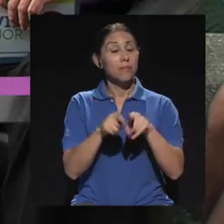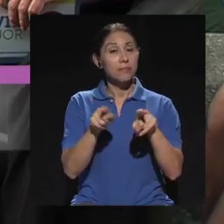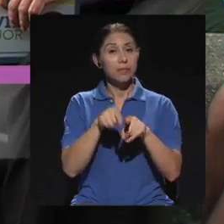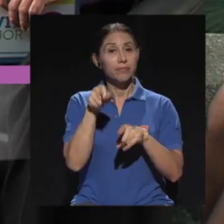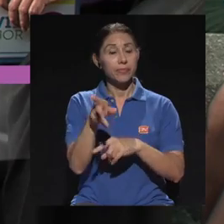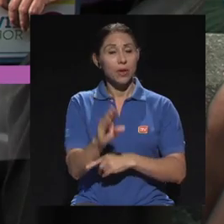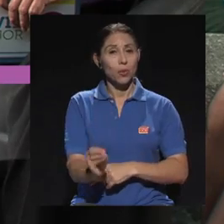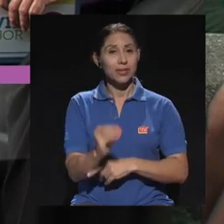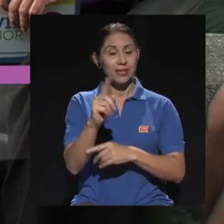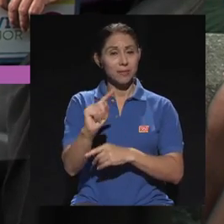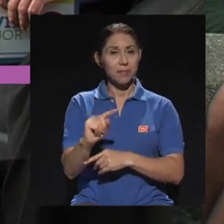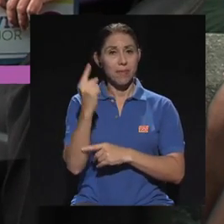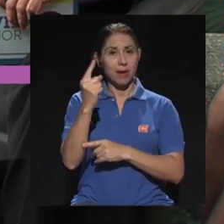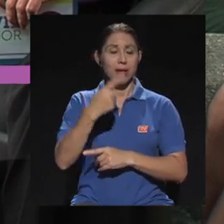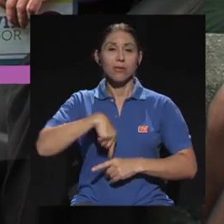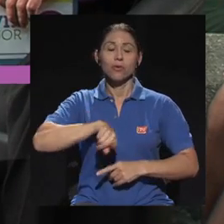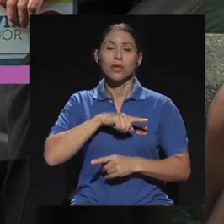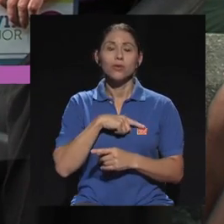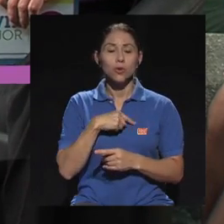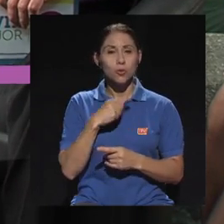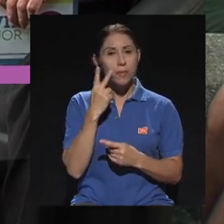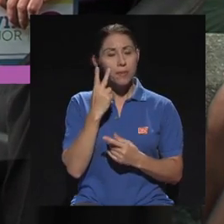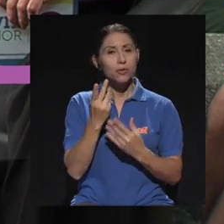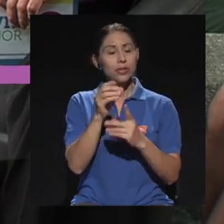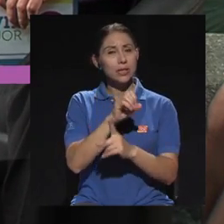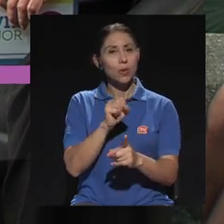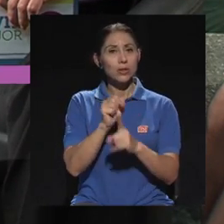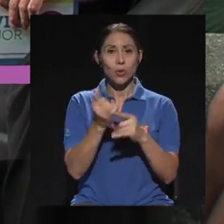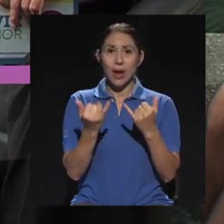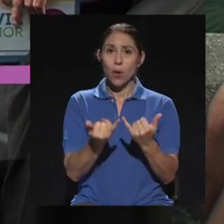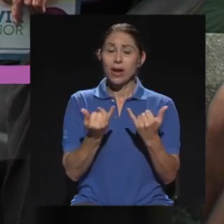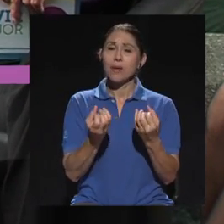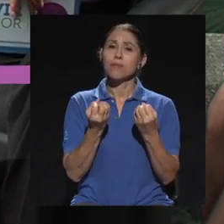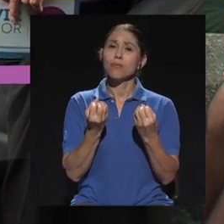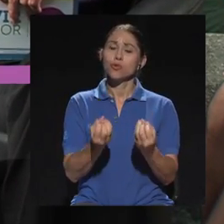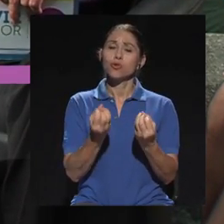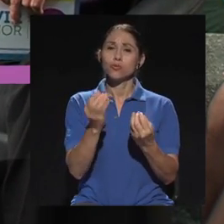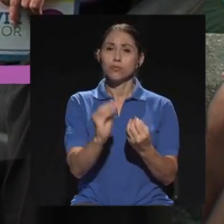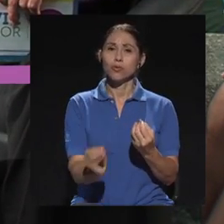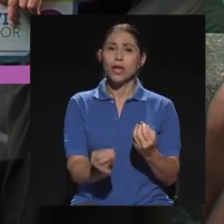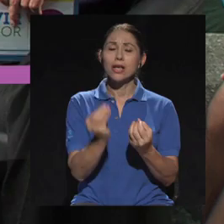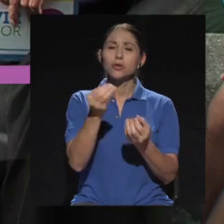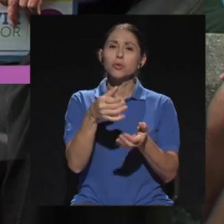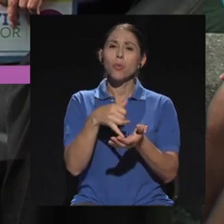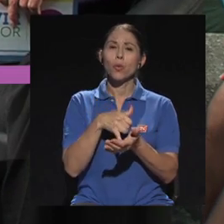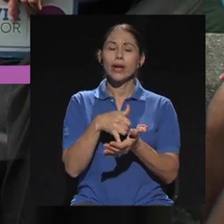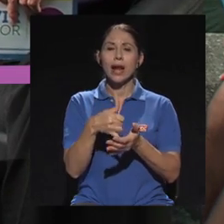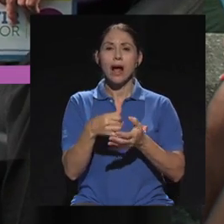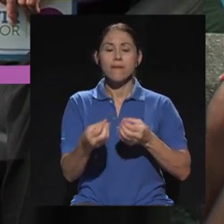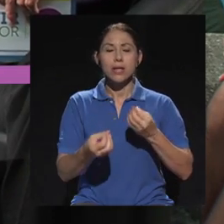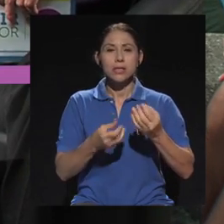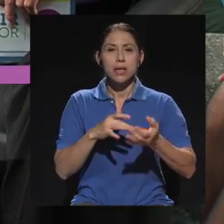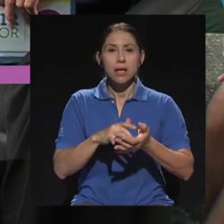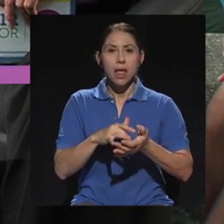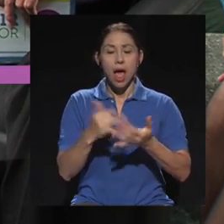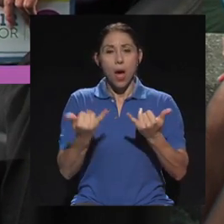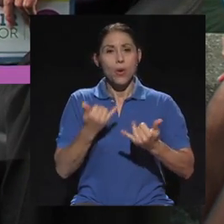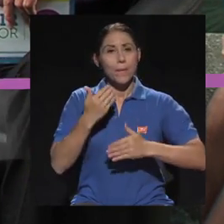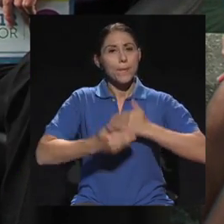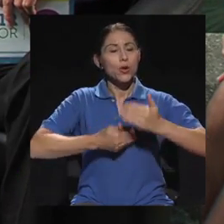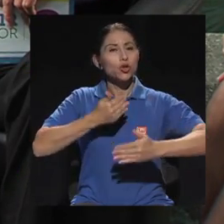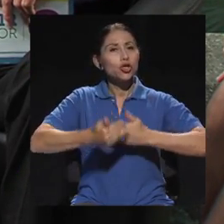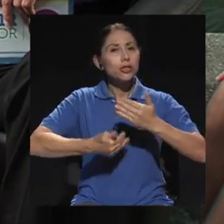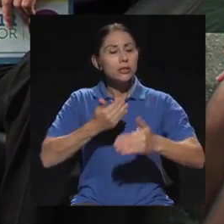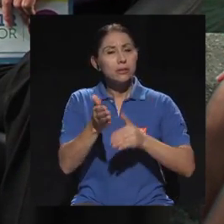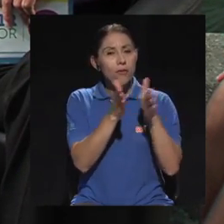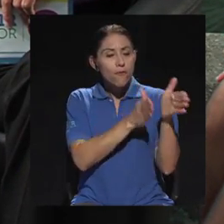adolescencia primaria donde tenemos un aspecto y es que tenemos muchachos muy vulnerables, sí. Y en donde están en un proceso de formación